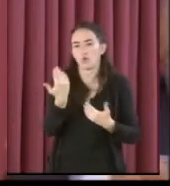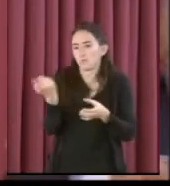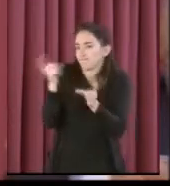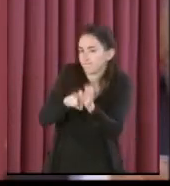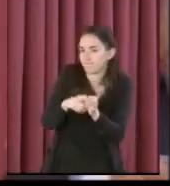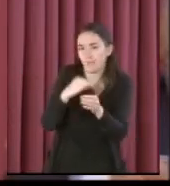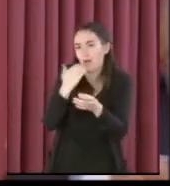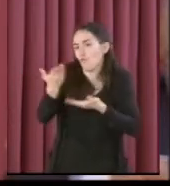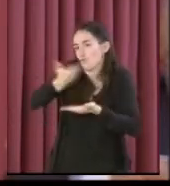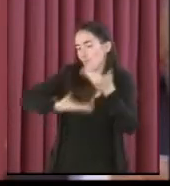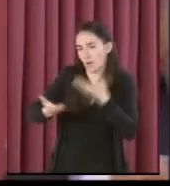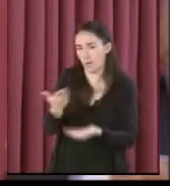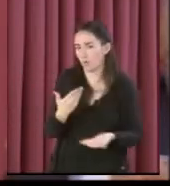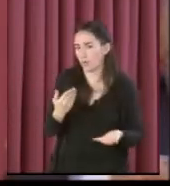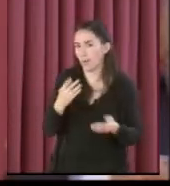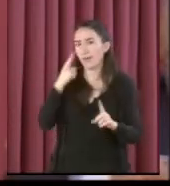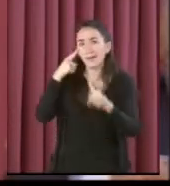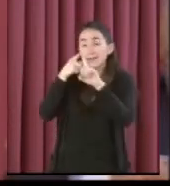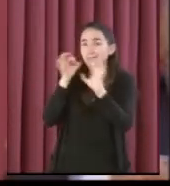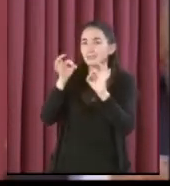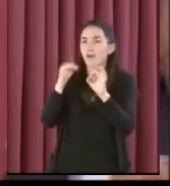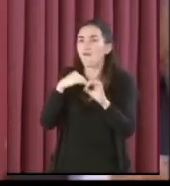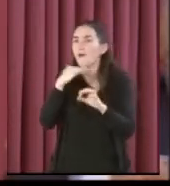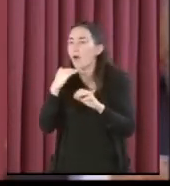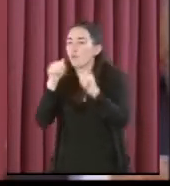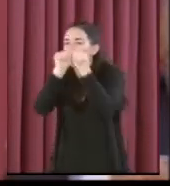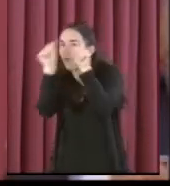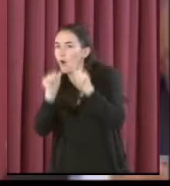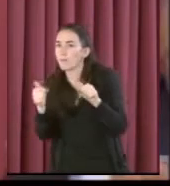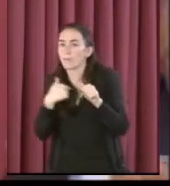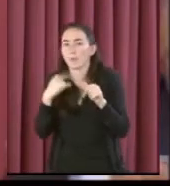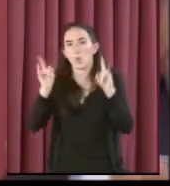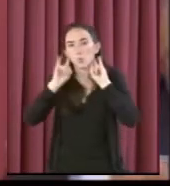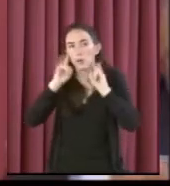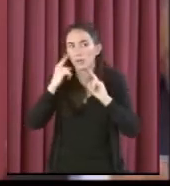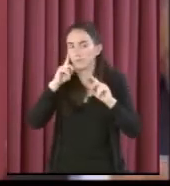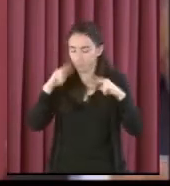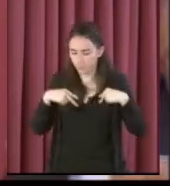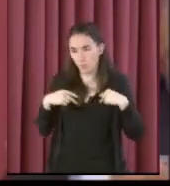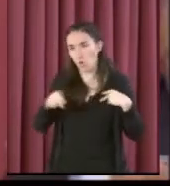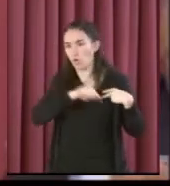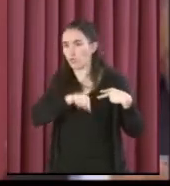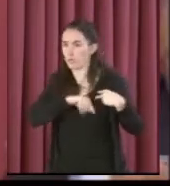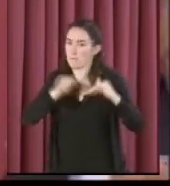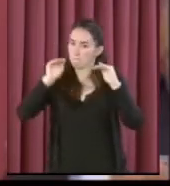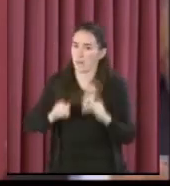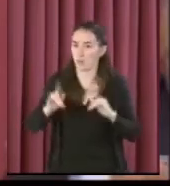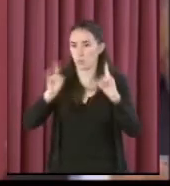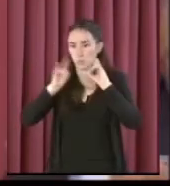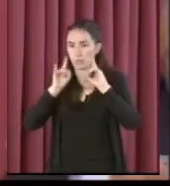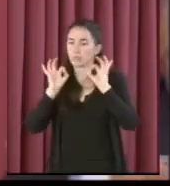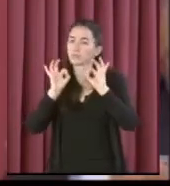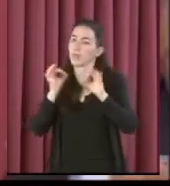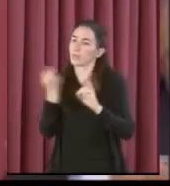y busquemos los mecanismos más eficientes para que todos contribuyamos a conseguir ese objetivo del